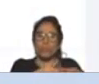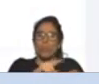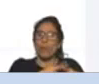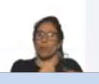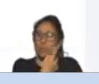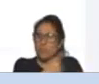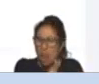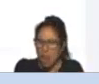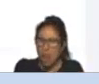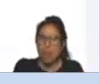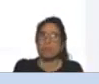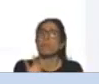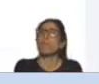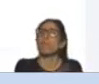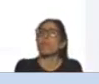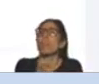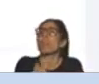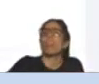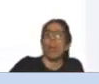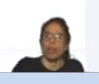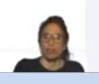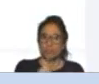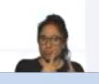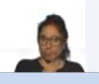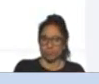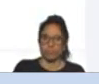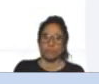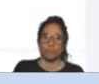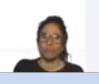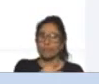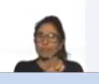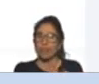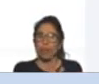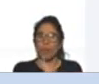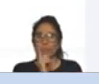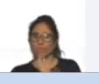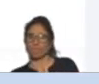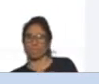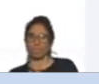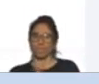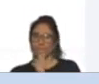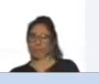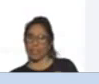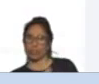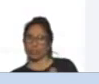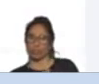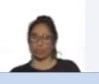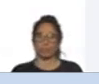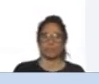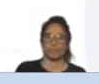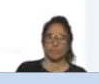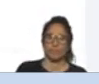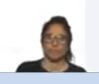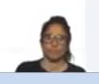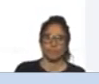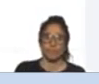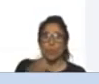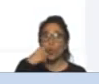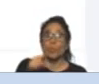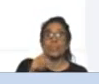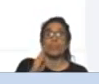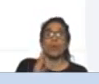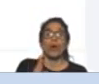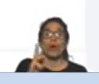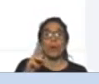uno quizás uno de los menos conocidos en la escena nacional, ¿no? Schiaretti, por eso la pregunta, ¿quién es Schiaretti? Y finalmente, Miriam